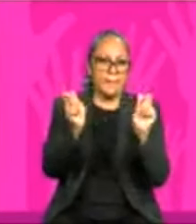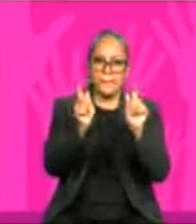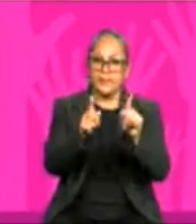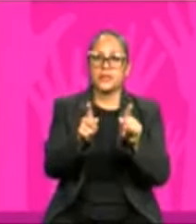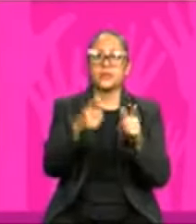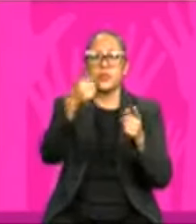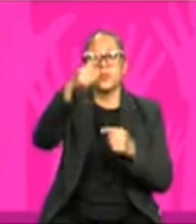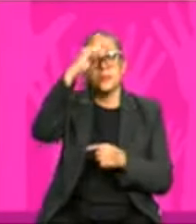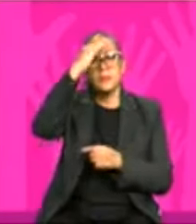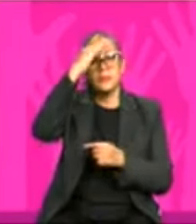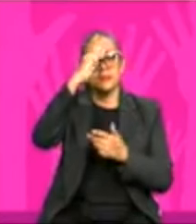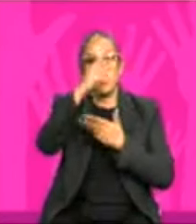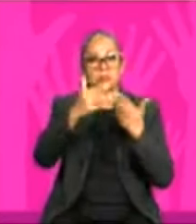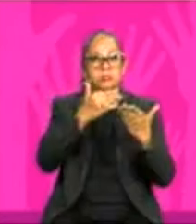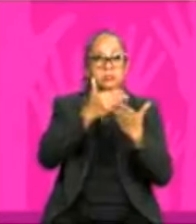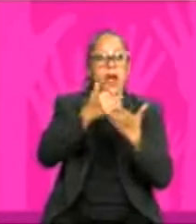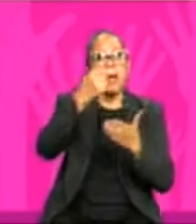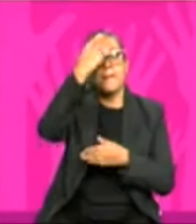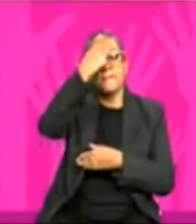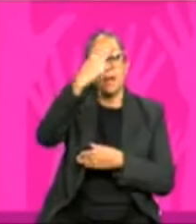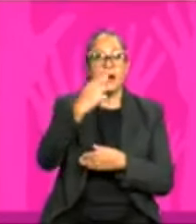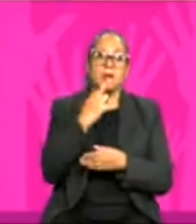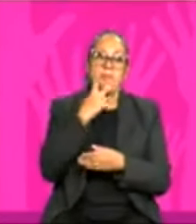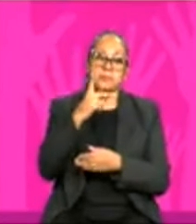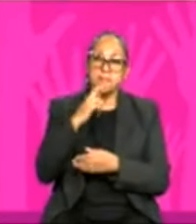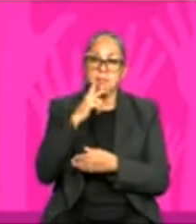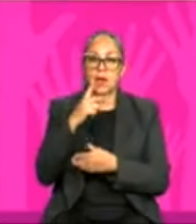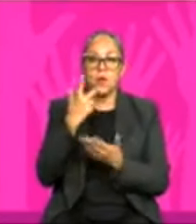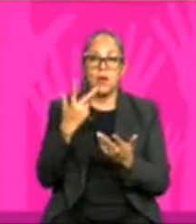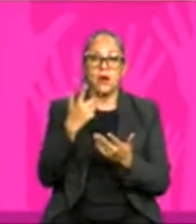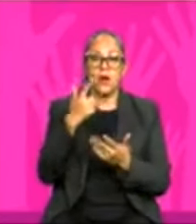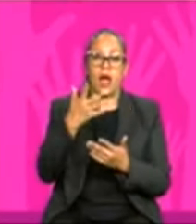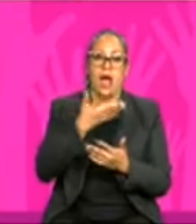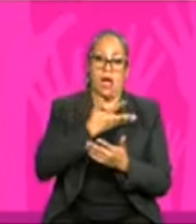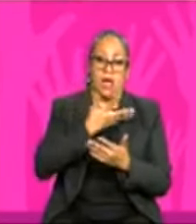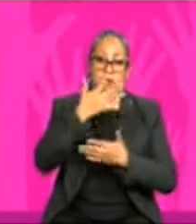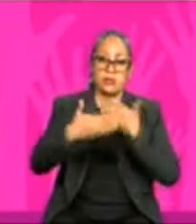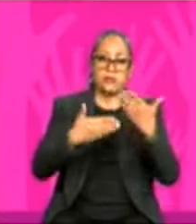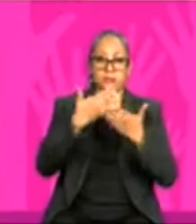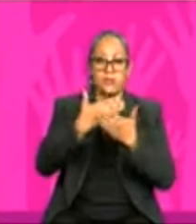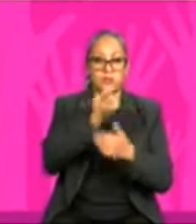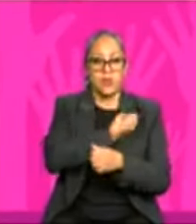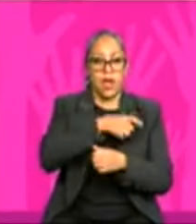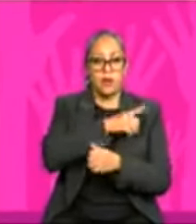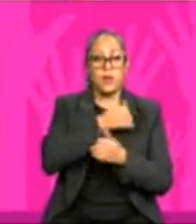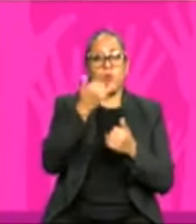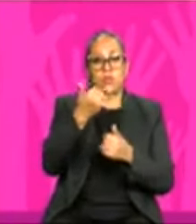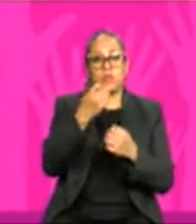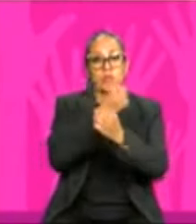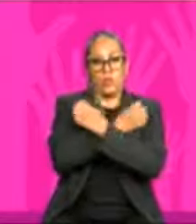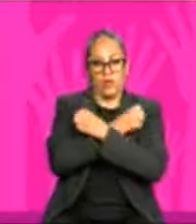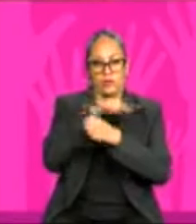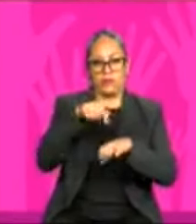¿Qué medidas concretas sugiere para mejorar simultáneamente los sectores de salud y educación en